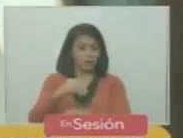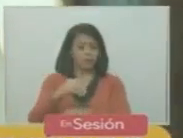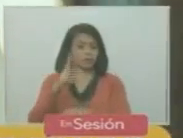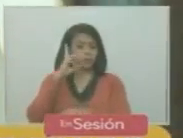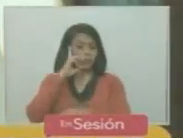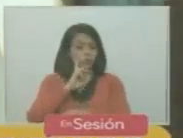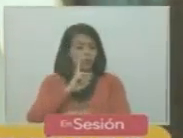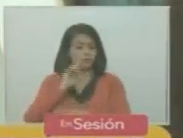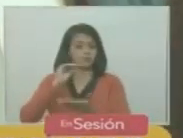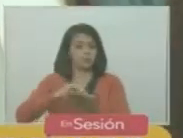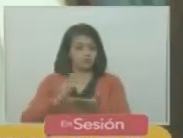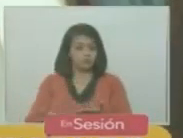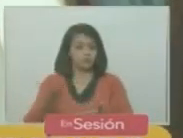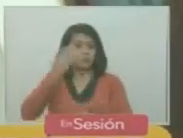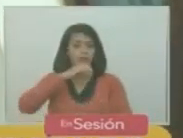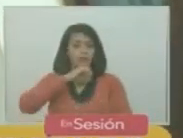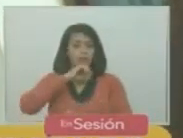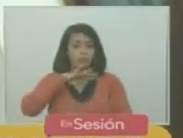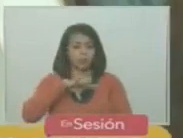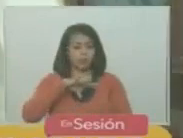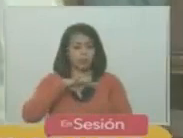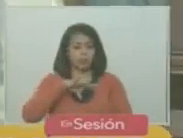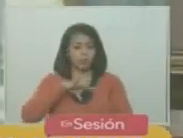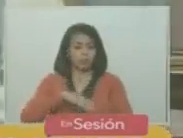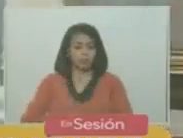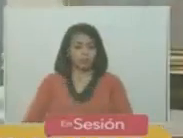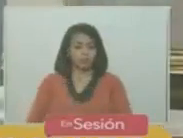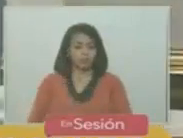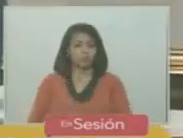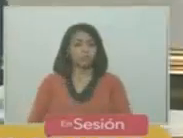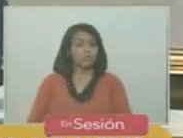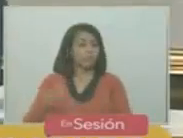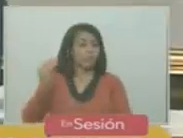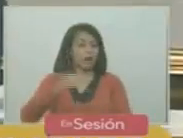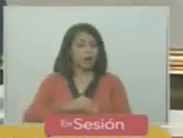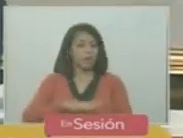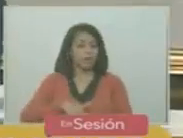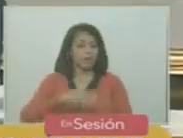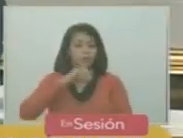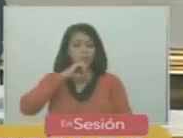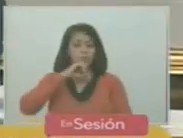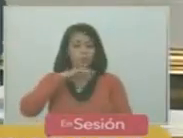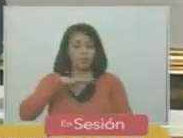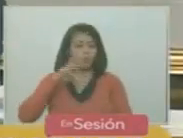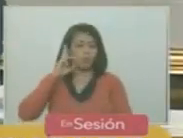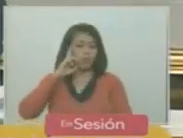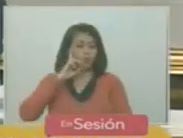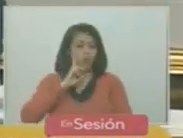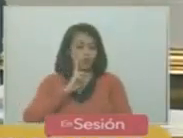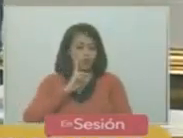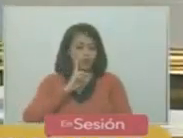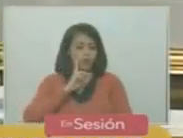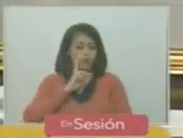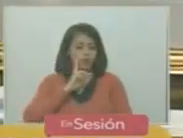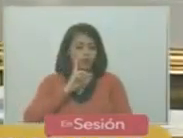Bolívar como reivindicación de la historia y sobre todo Bolívar como